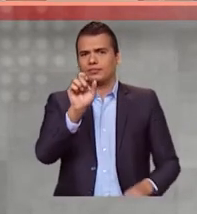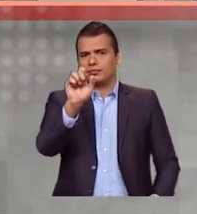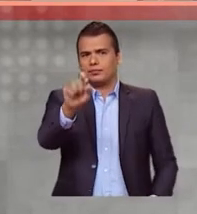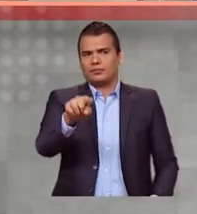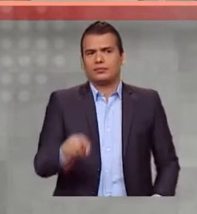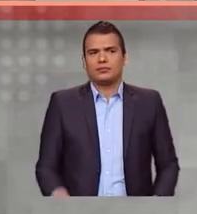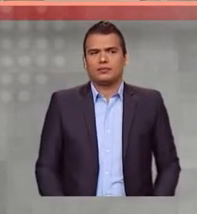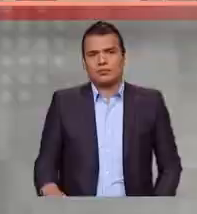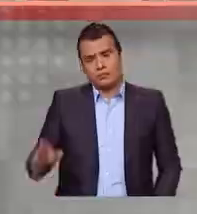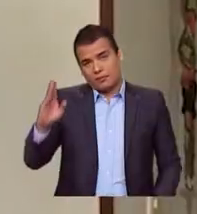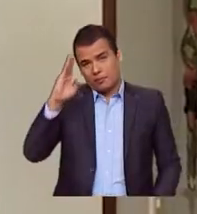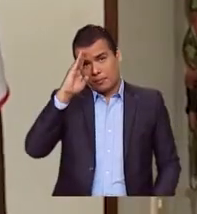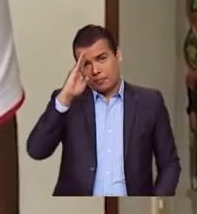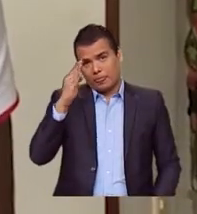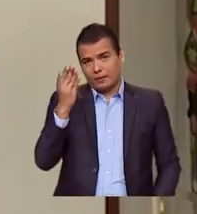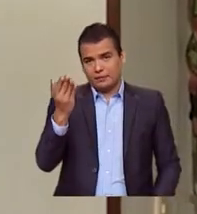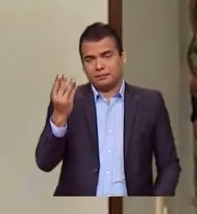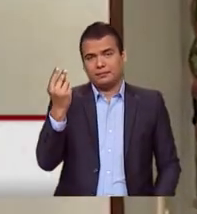Hola, Jaime.